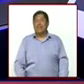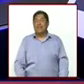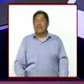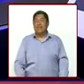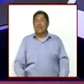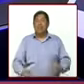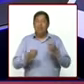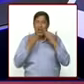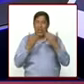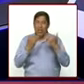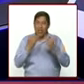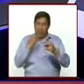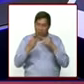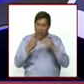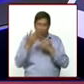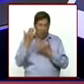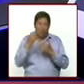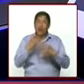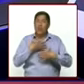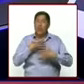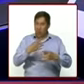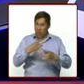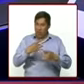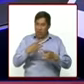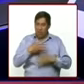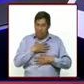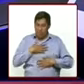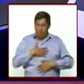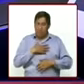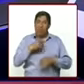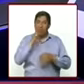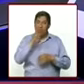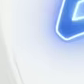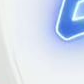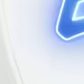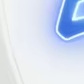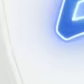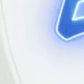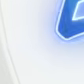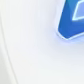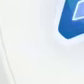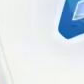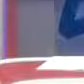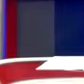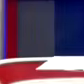Noticia de esta noche. Espero que les haya gustado. Nos volveremos a encontrar el día lunes.